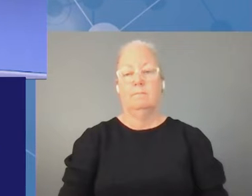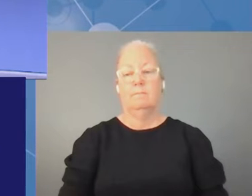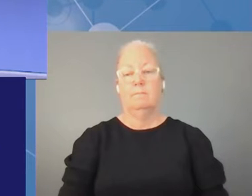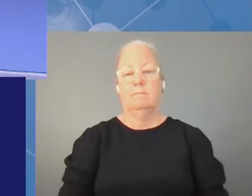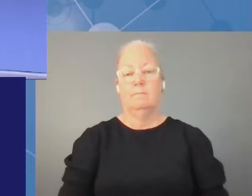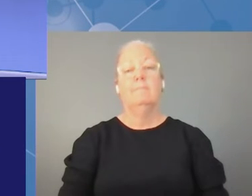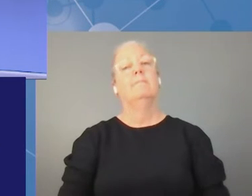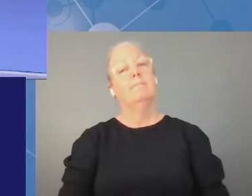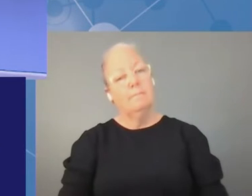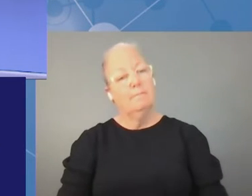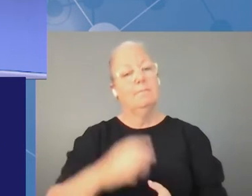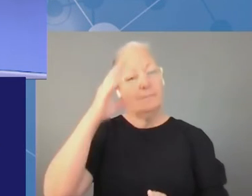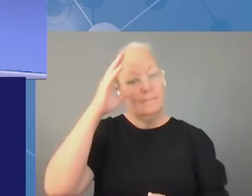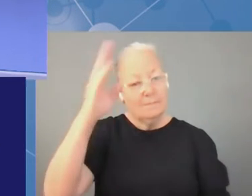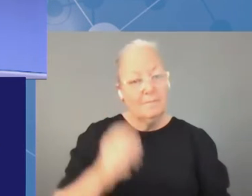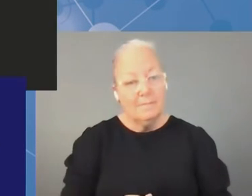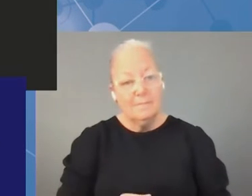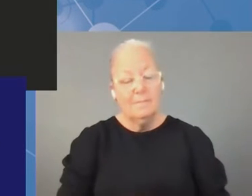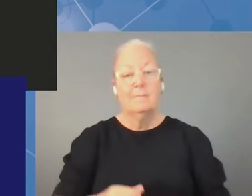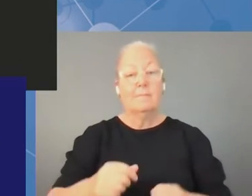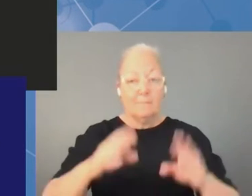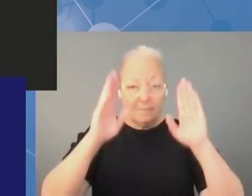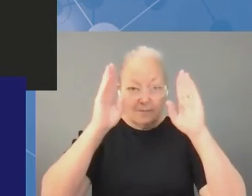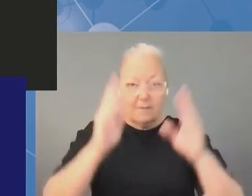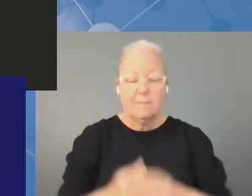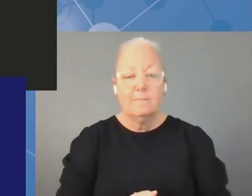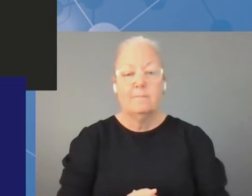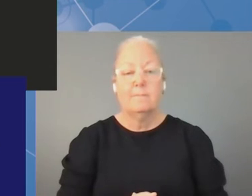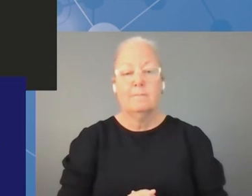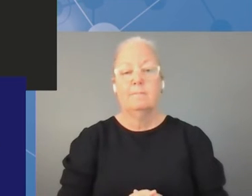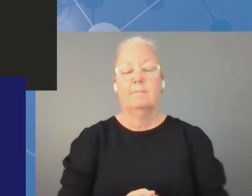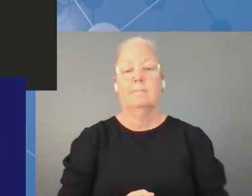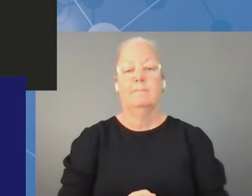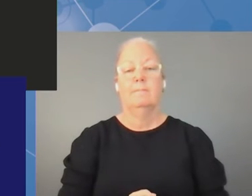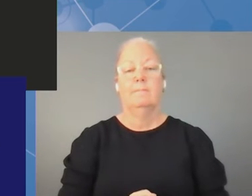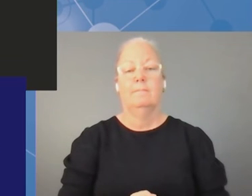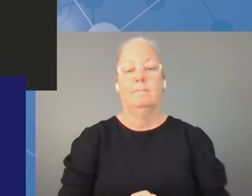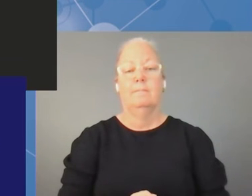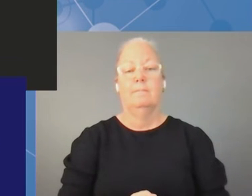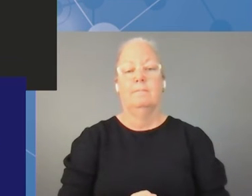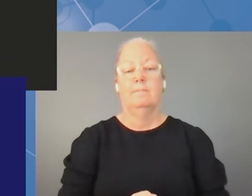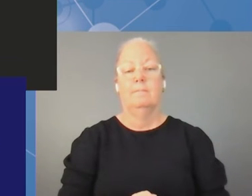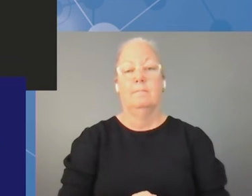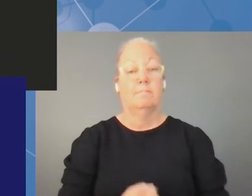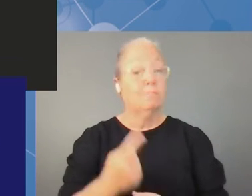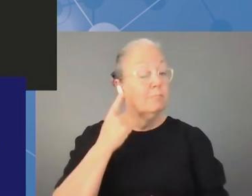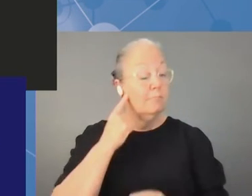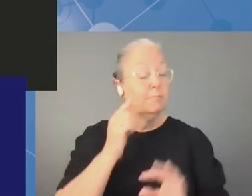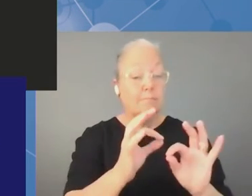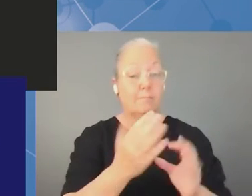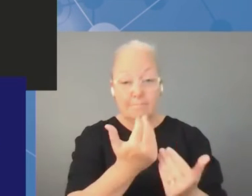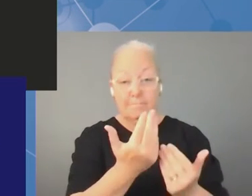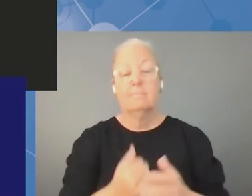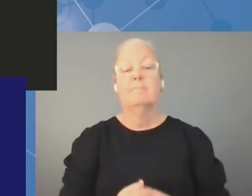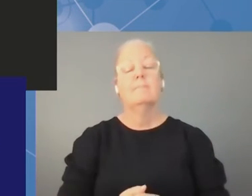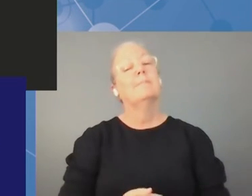Hello. Hello, D. Hola. Yes, we can hear you. Okay.